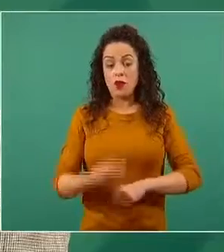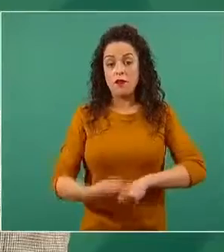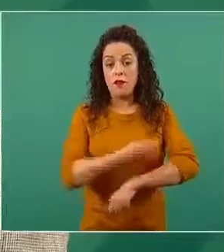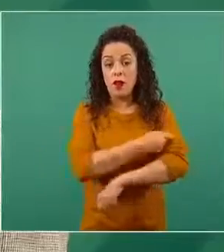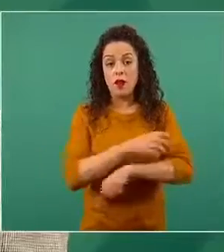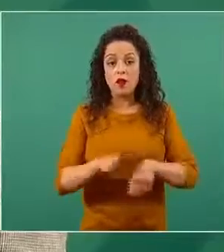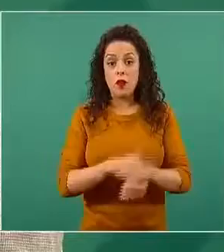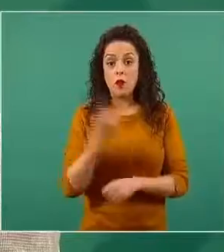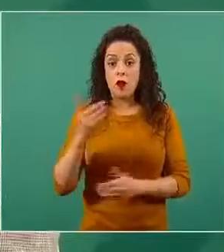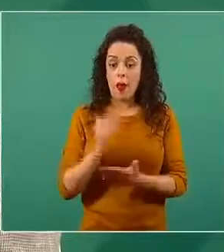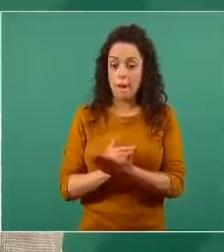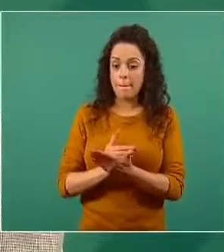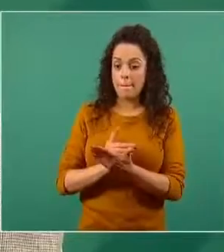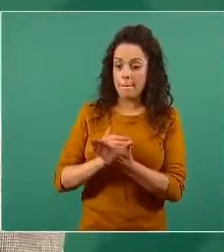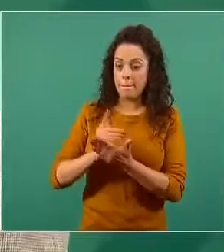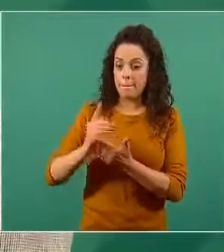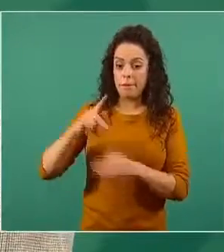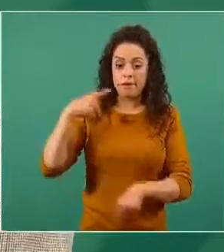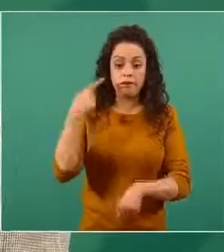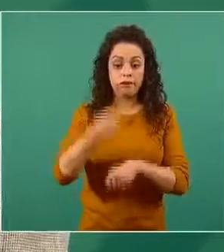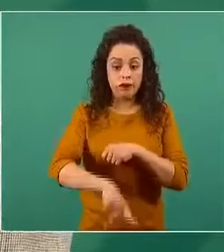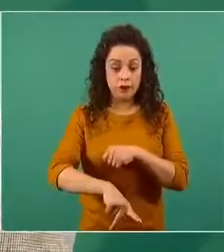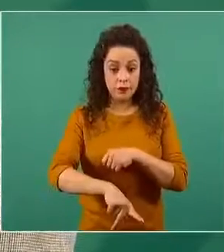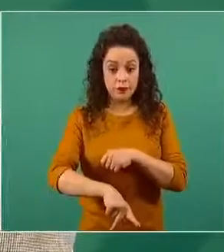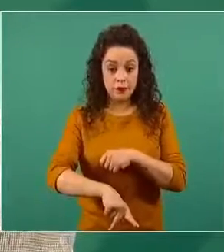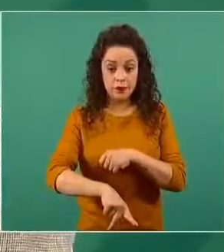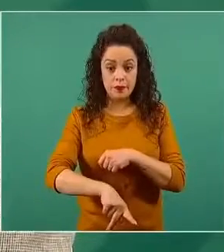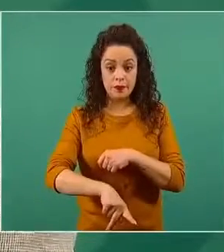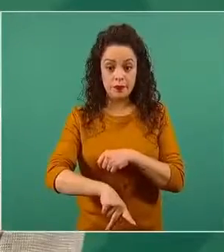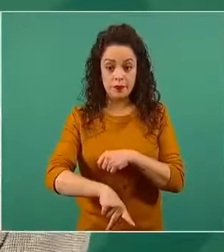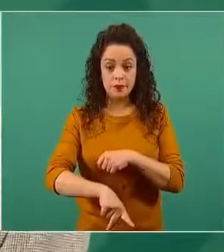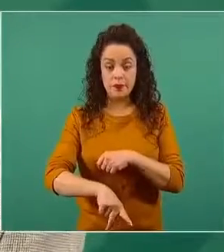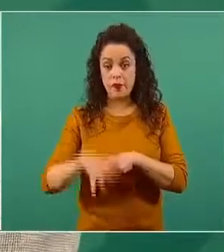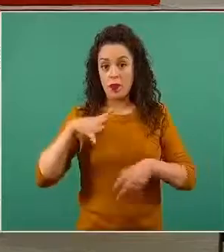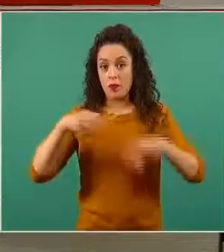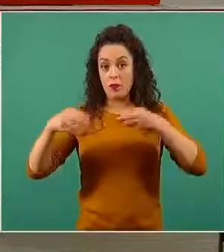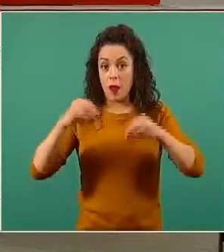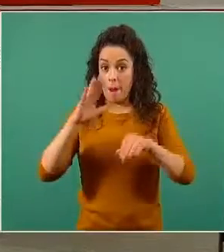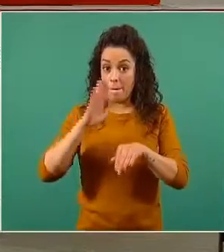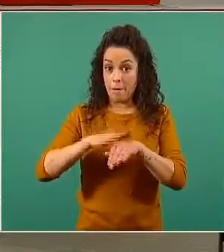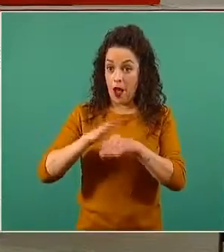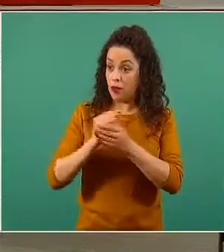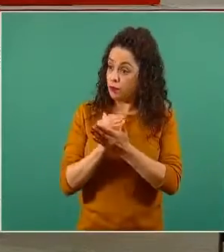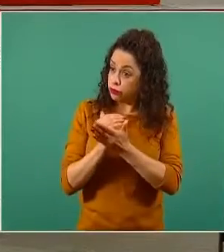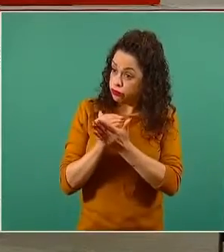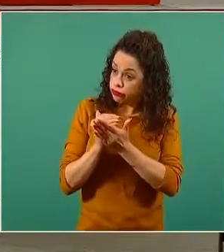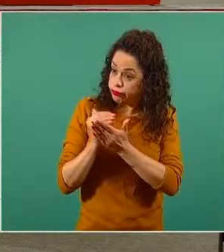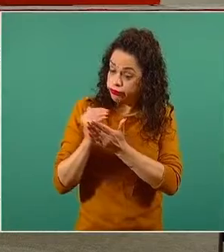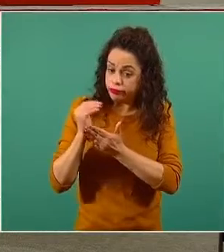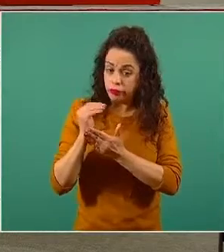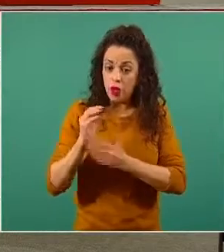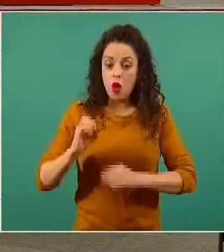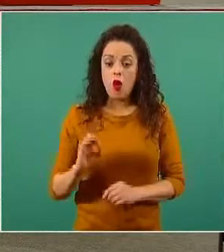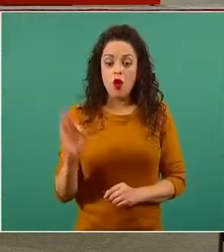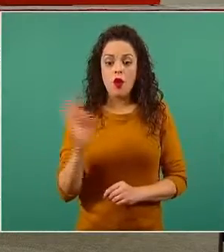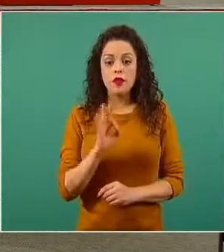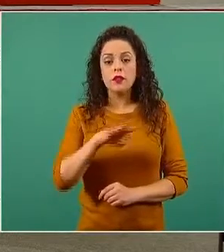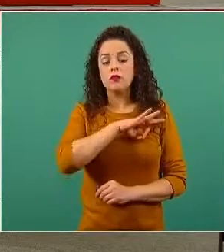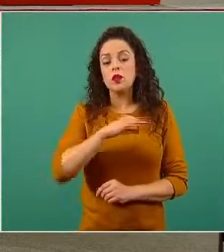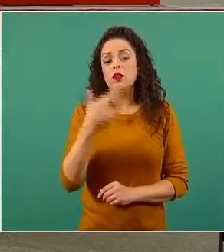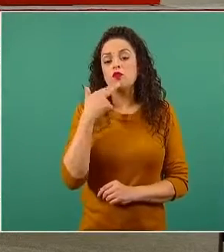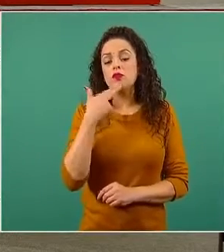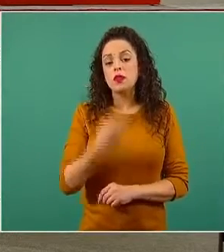porque el riesgo aumenta, la probabilidad, la actividad epidémica aumenta, o que se puede usar la